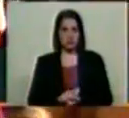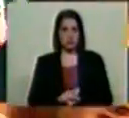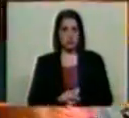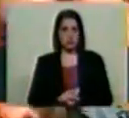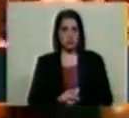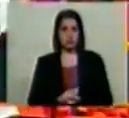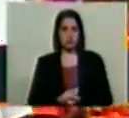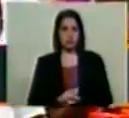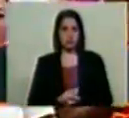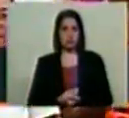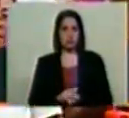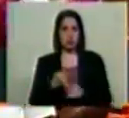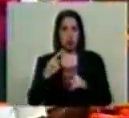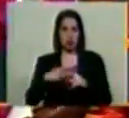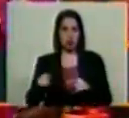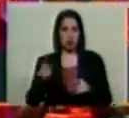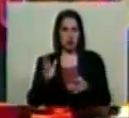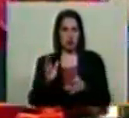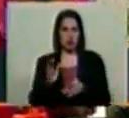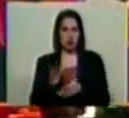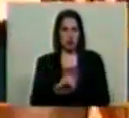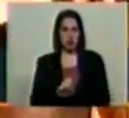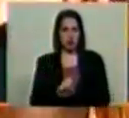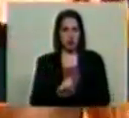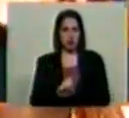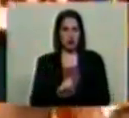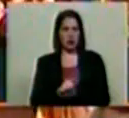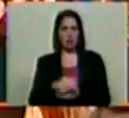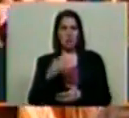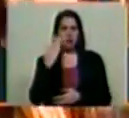compañera Zulay Aguirre, madre de nuestra mártir,